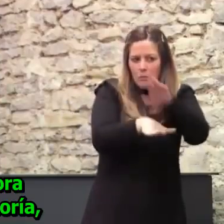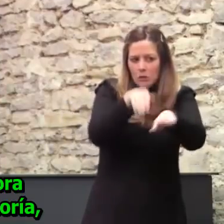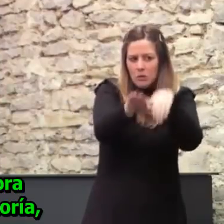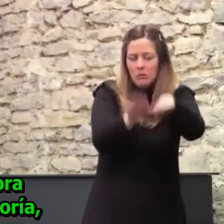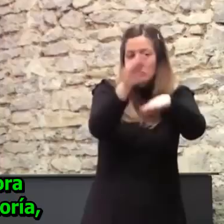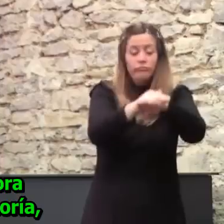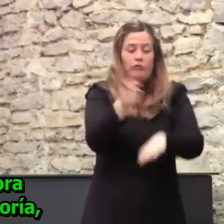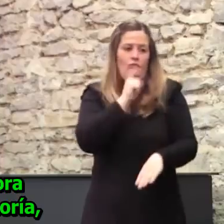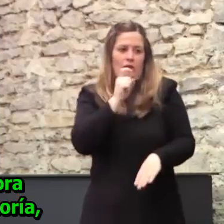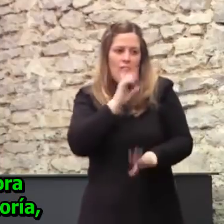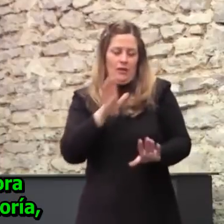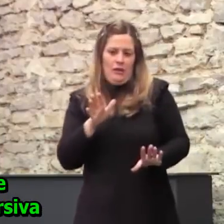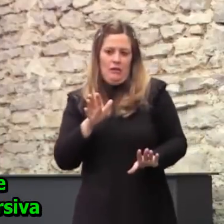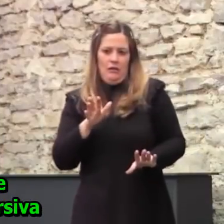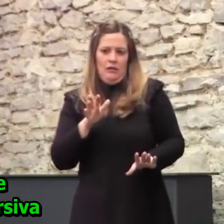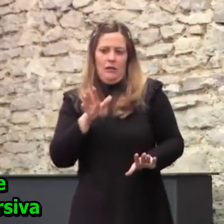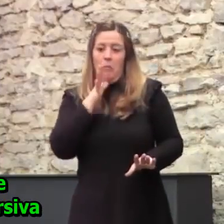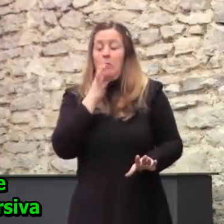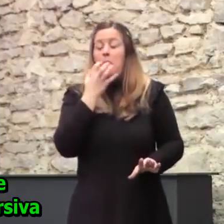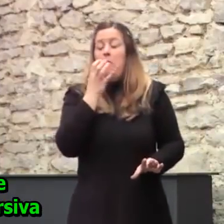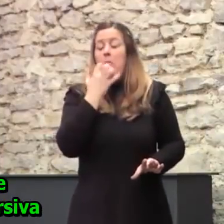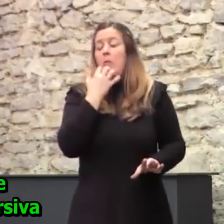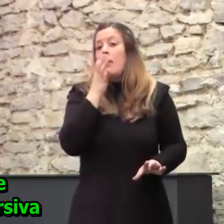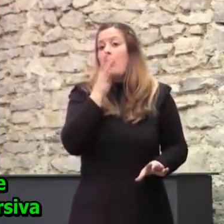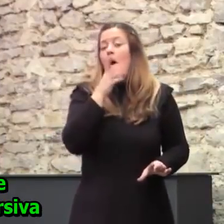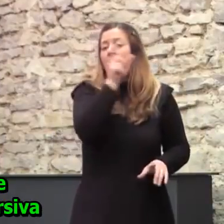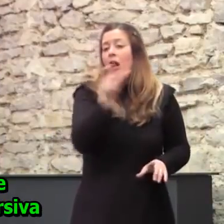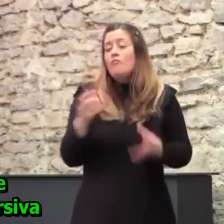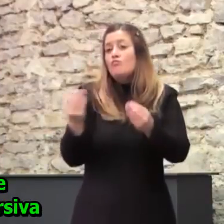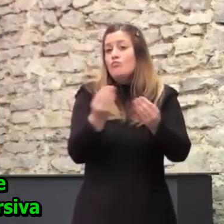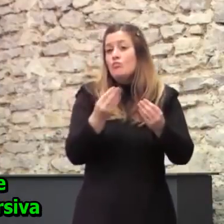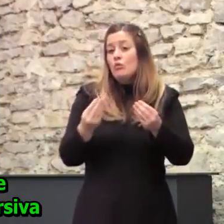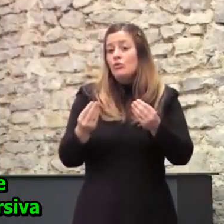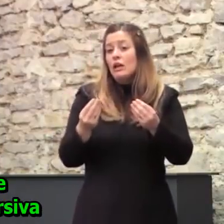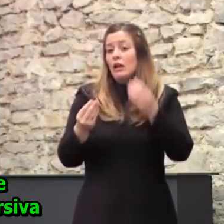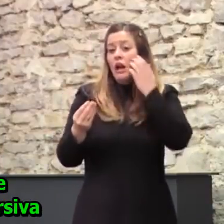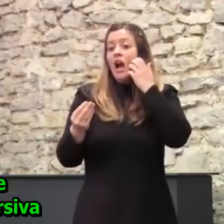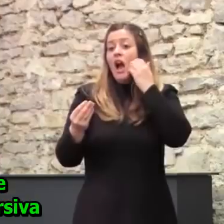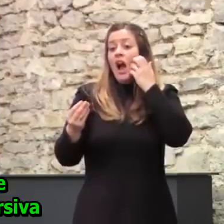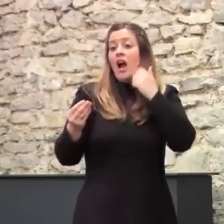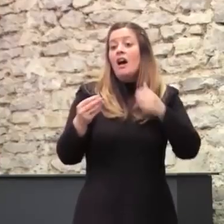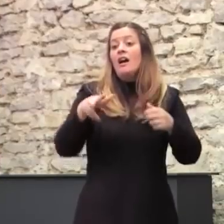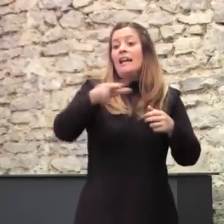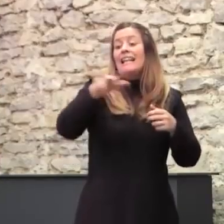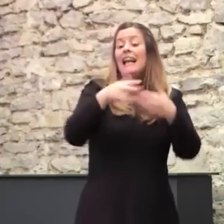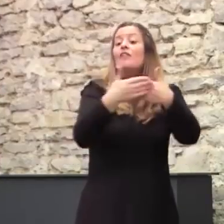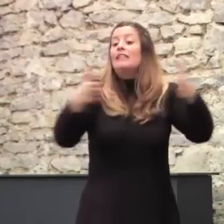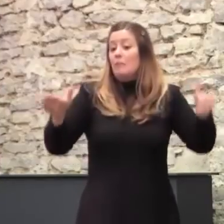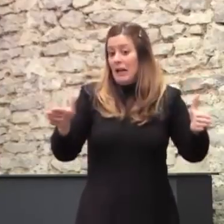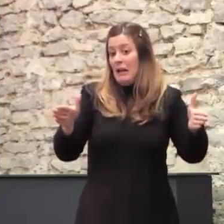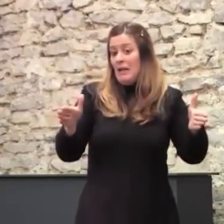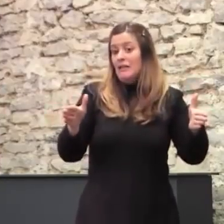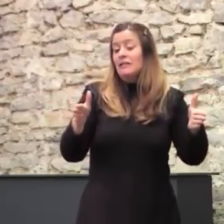las relaciones abiertas y la poliamoría, ¿no? Que mucha gente ha asimilado que la poliamoría es transgresora y subversiva y la